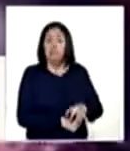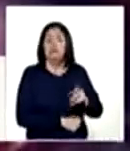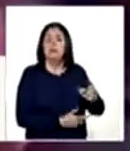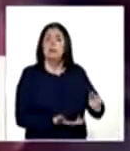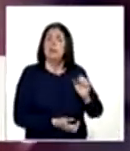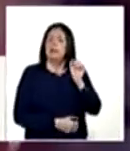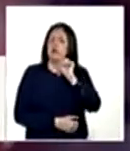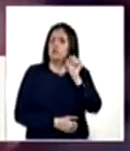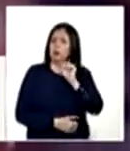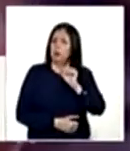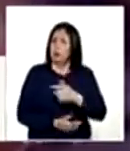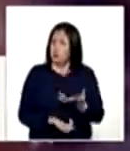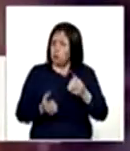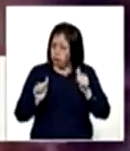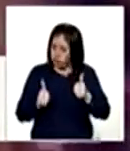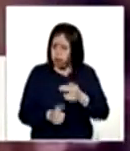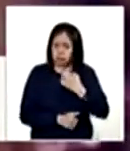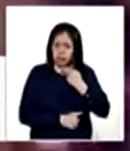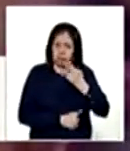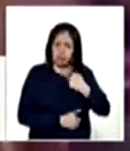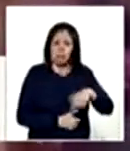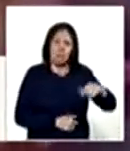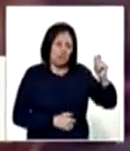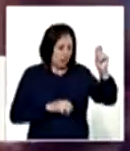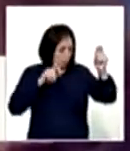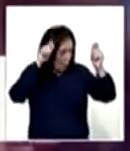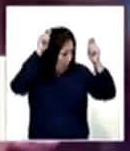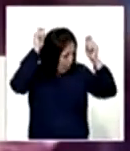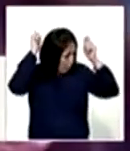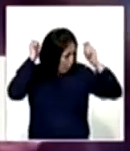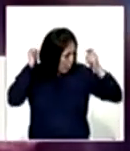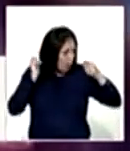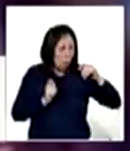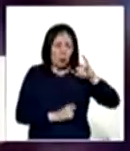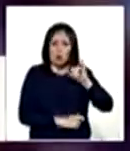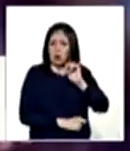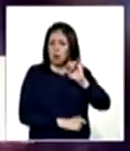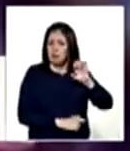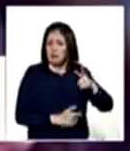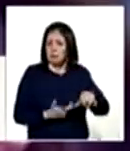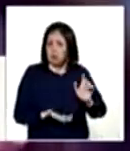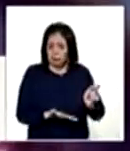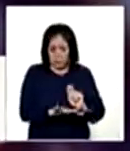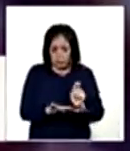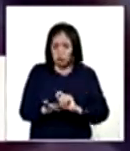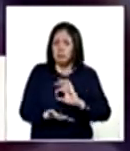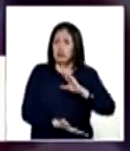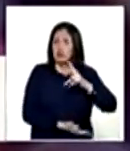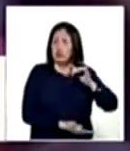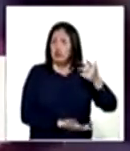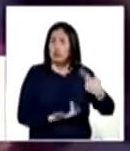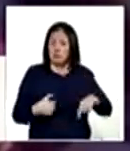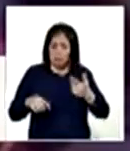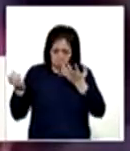con bastante dulzura José Antonio, la obra insignia de Chabuca Granda.